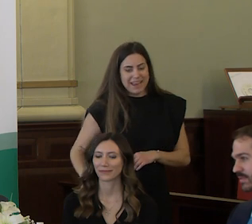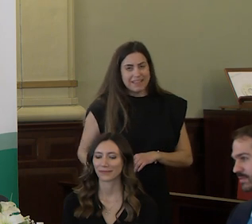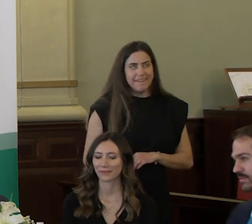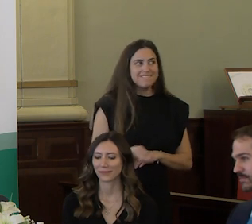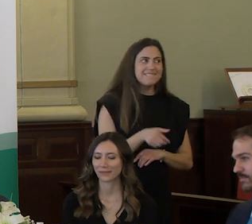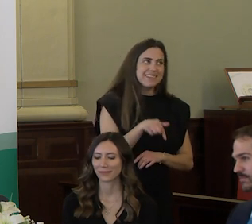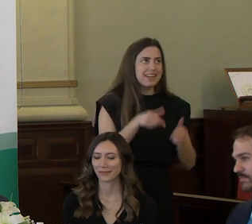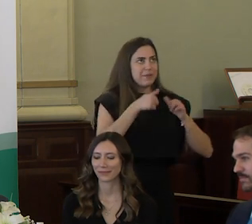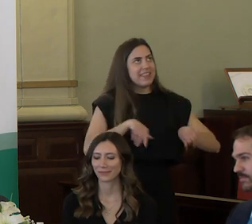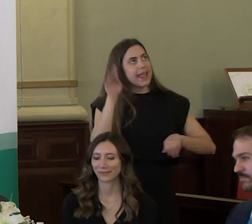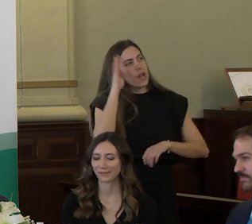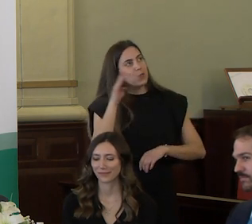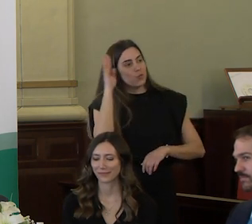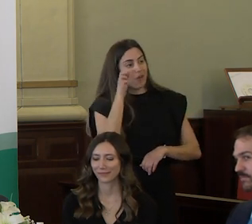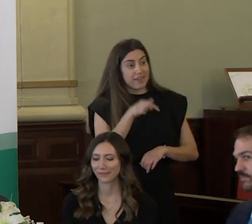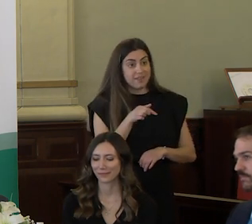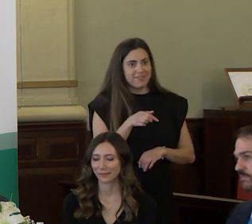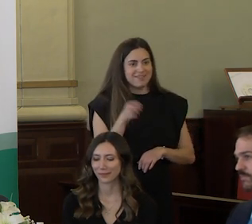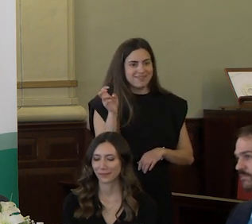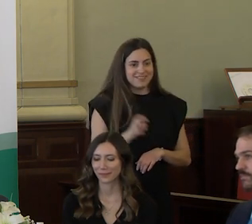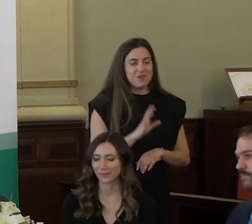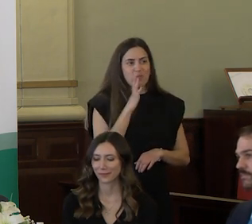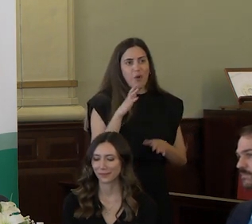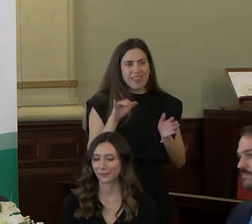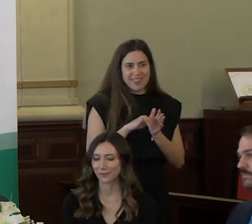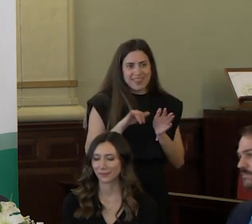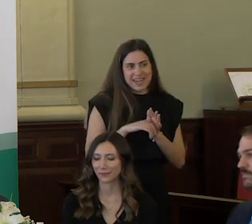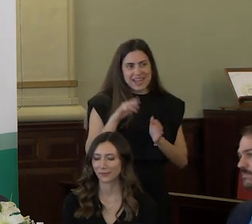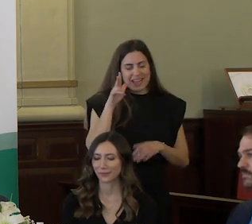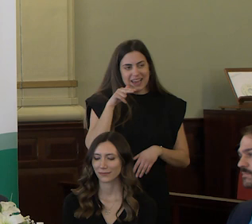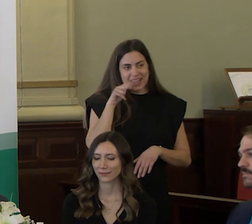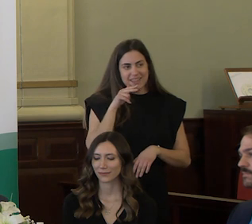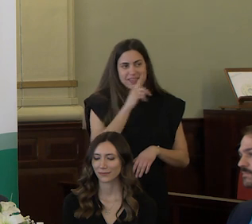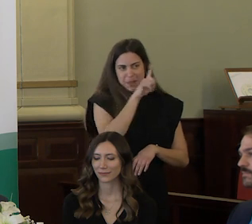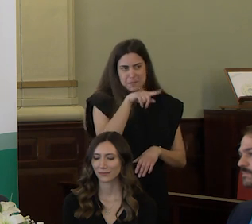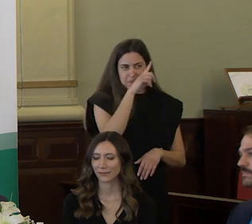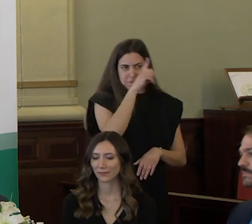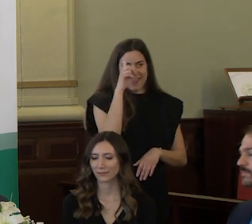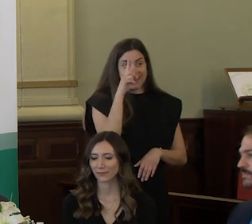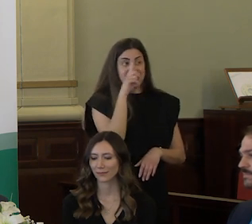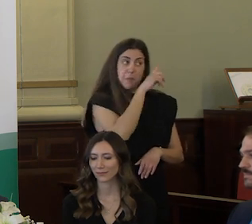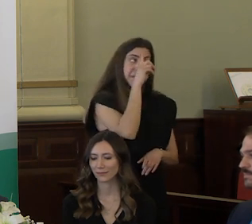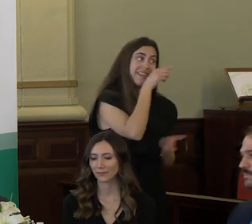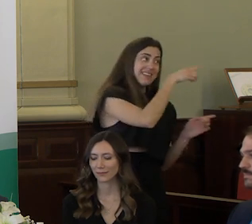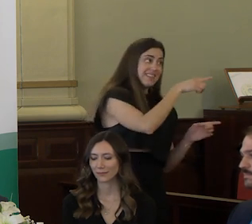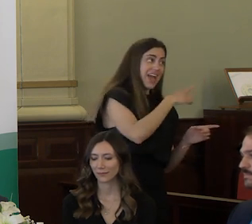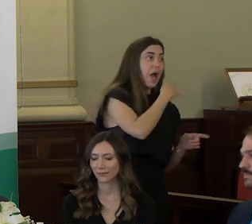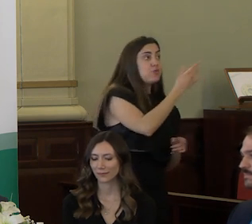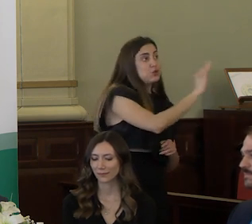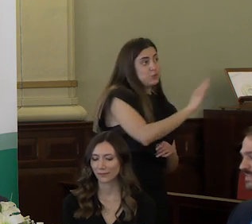ciudad, que él sabía que le pillaba cerca de Alicante y a caballo de Madrid, donde estaba su amor, por eso se va para